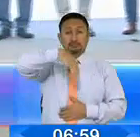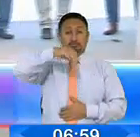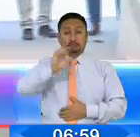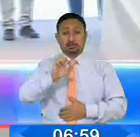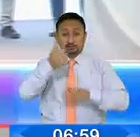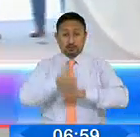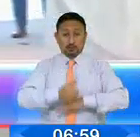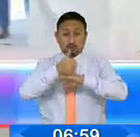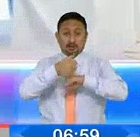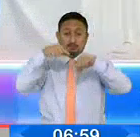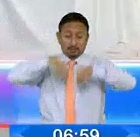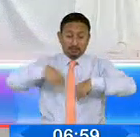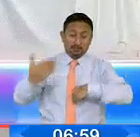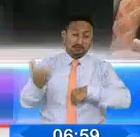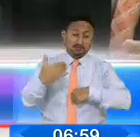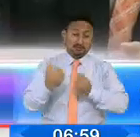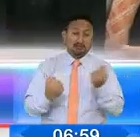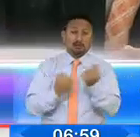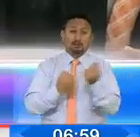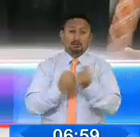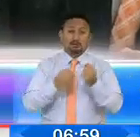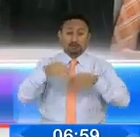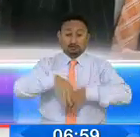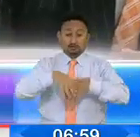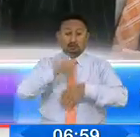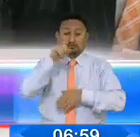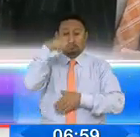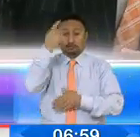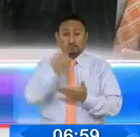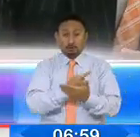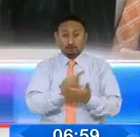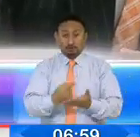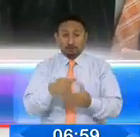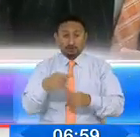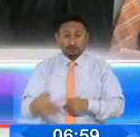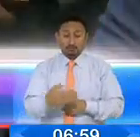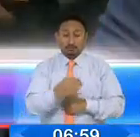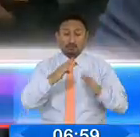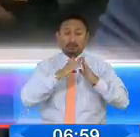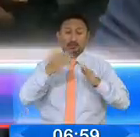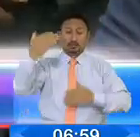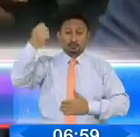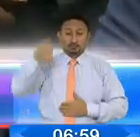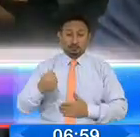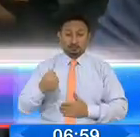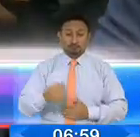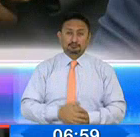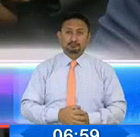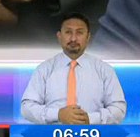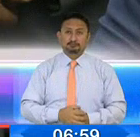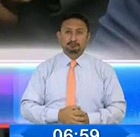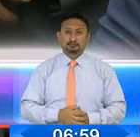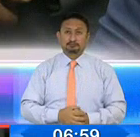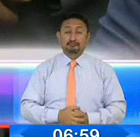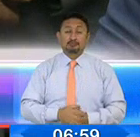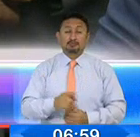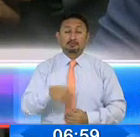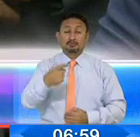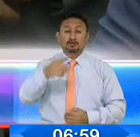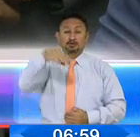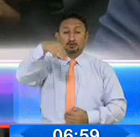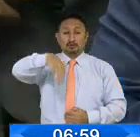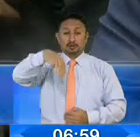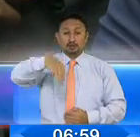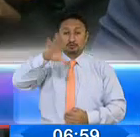autoridades locales a sumarse a una marcha que realizarán la próxima semana en dirección a Carondelet. A realizarse el próximo día martes 9